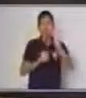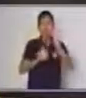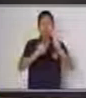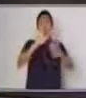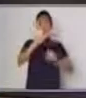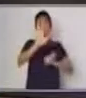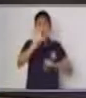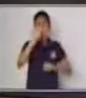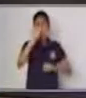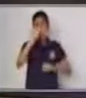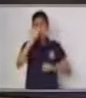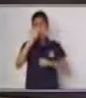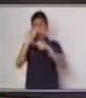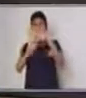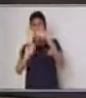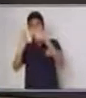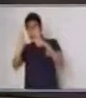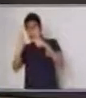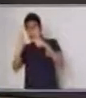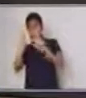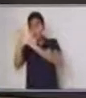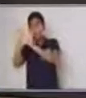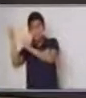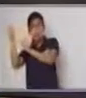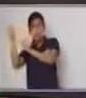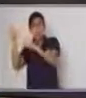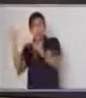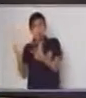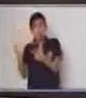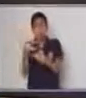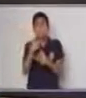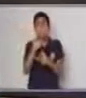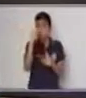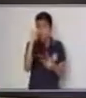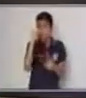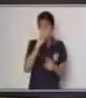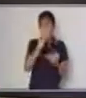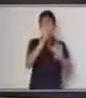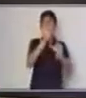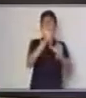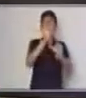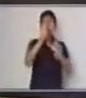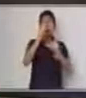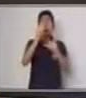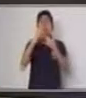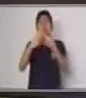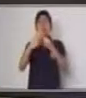45 dividido 3 es 15, porque 15 por 3 es